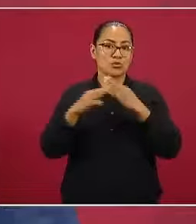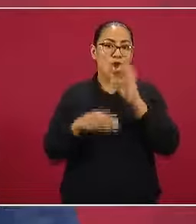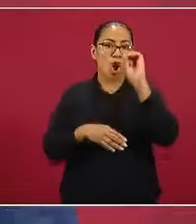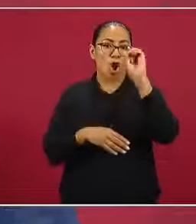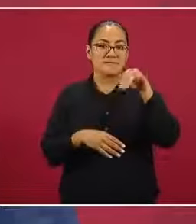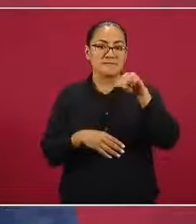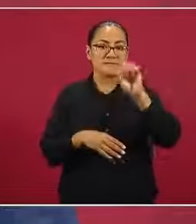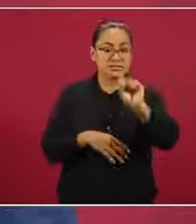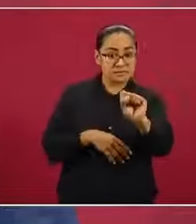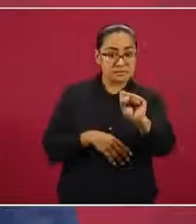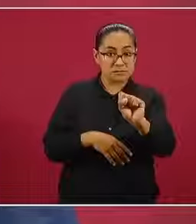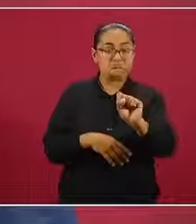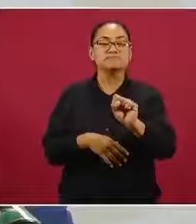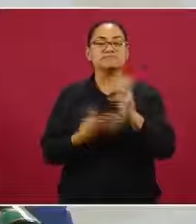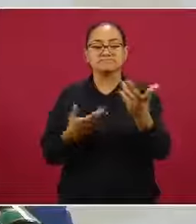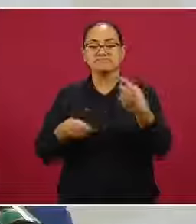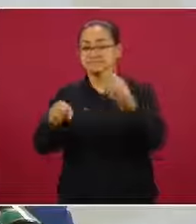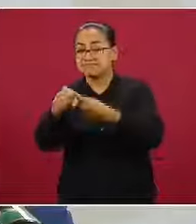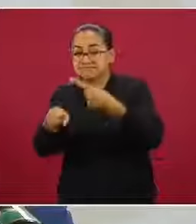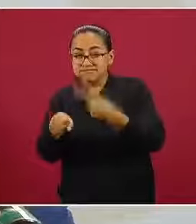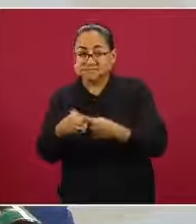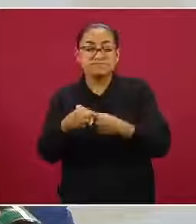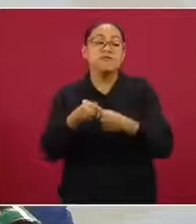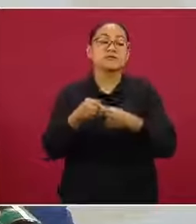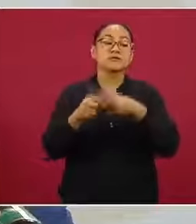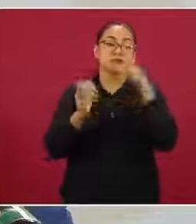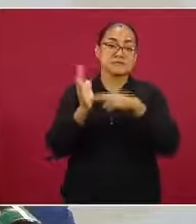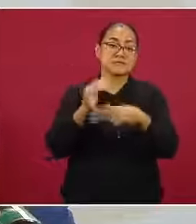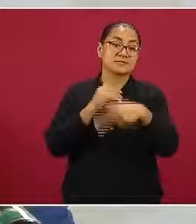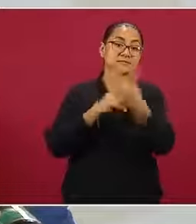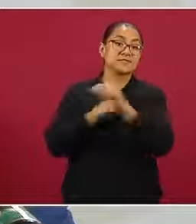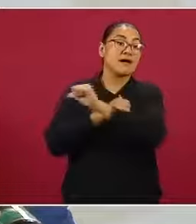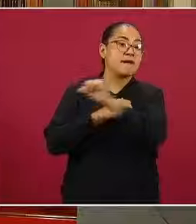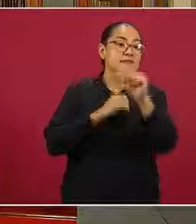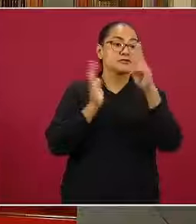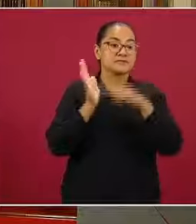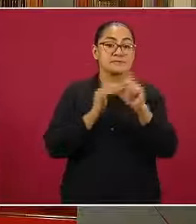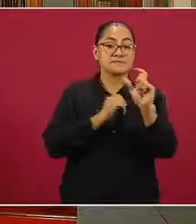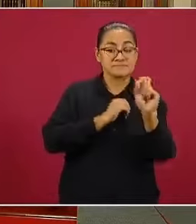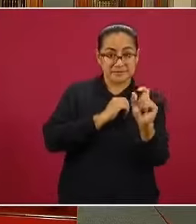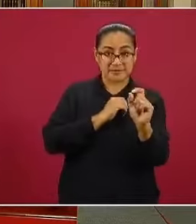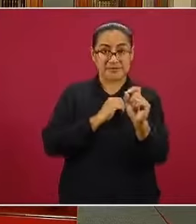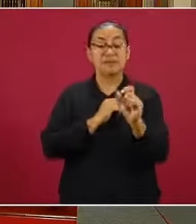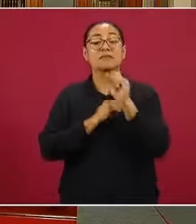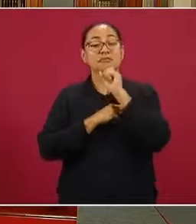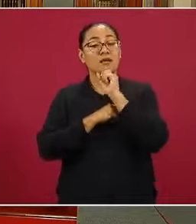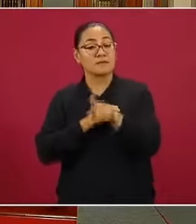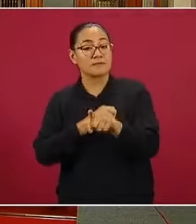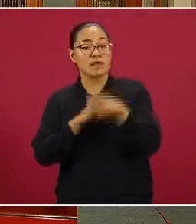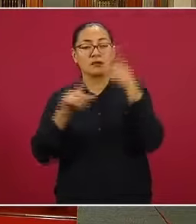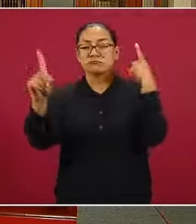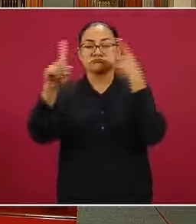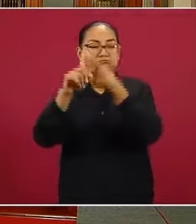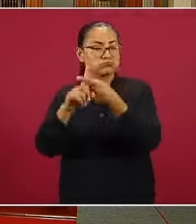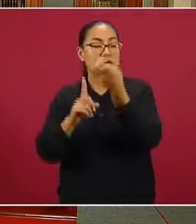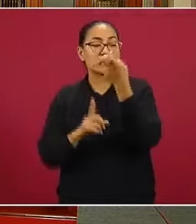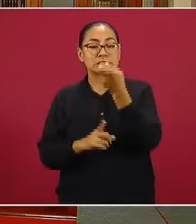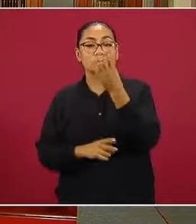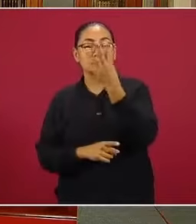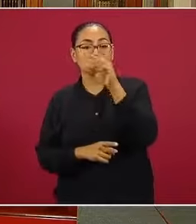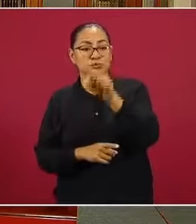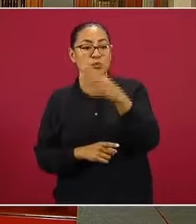no transmisibles 2013-2020 y que se ratifican en la meta 3.4 de los Objetivos de Desarrollo